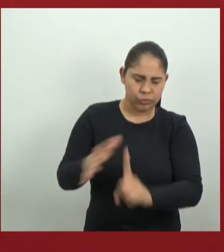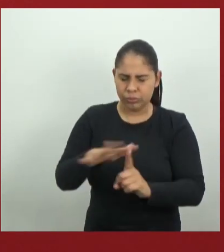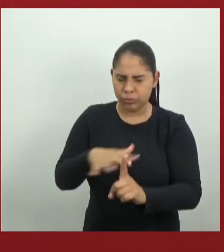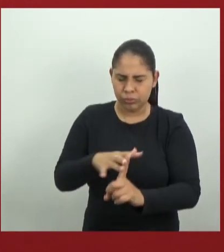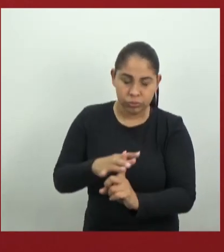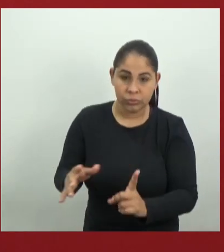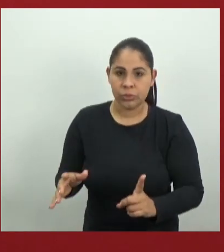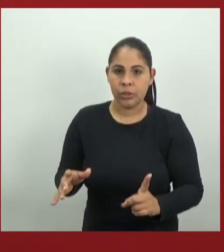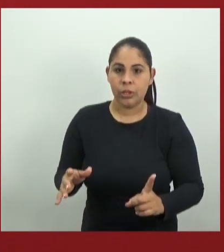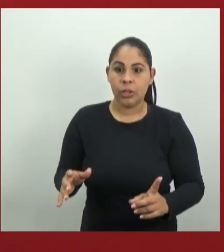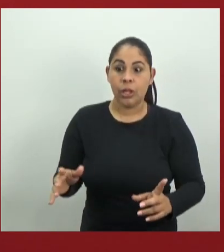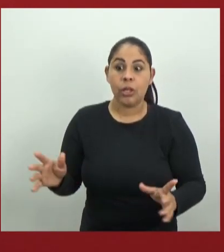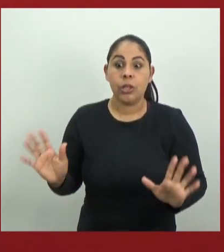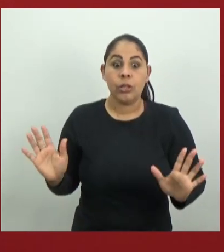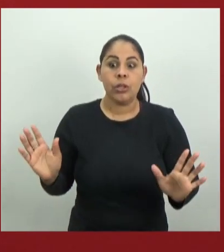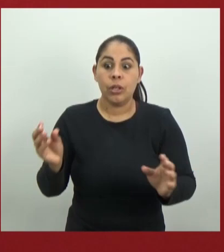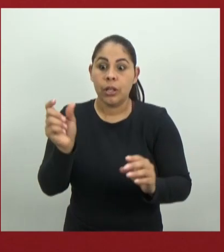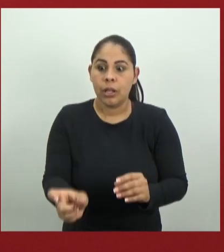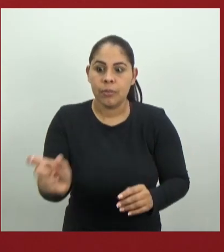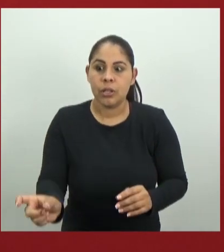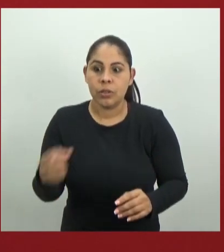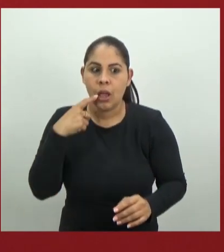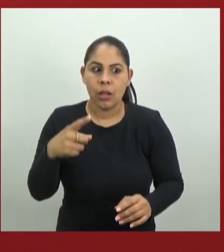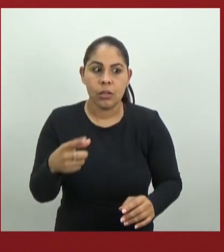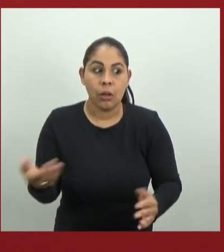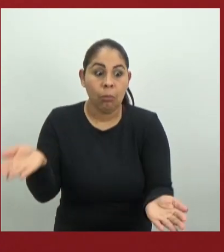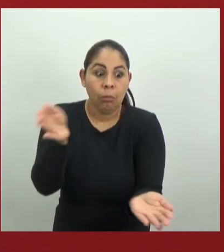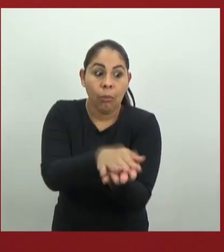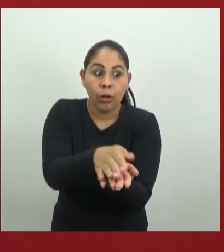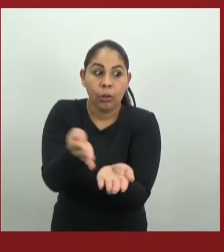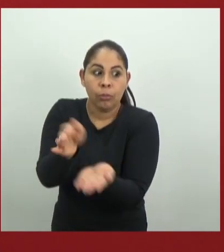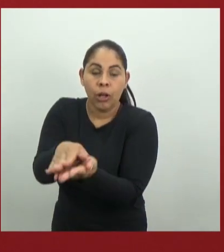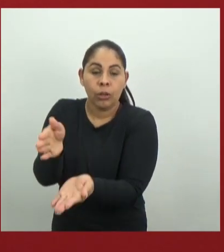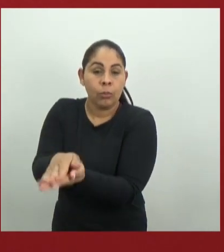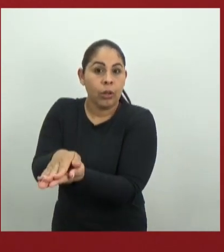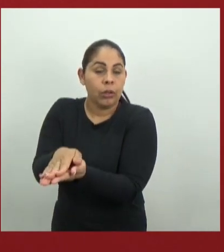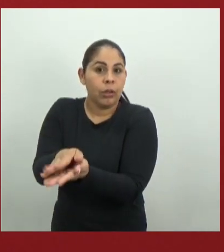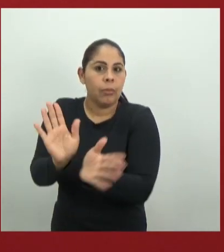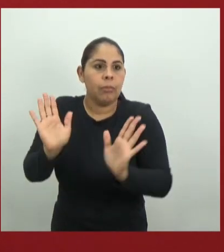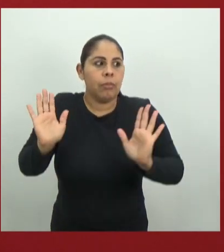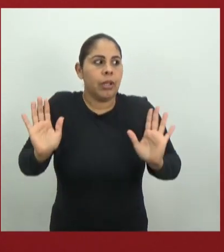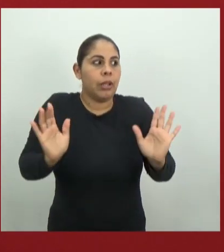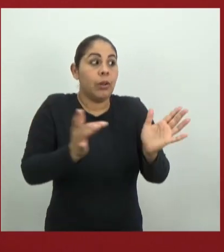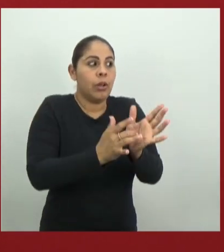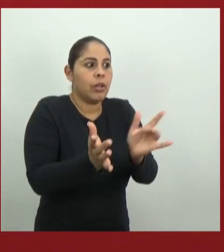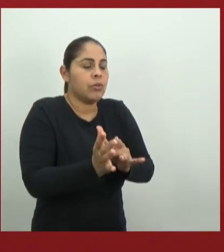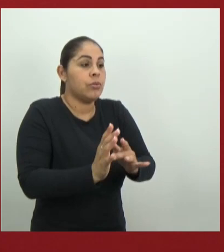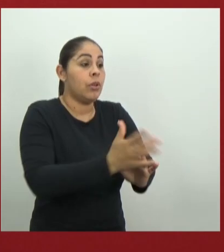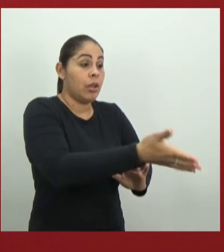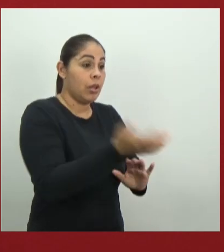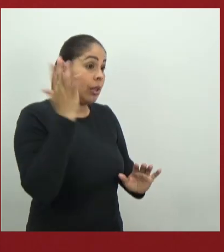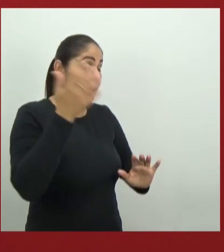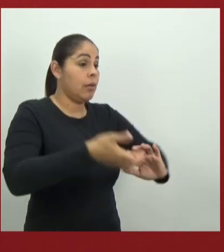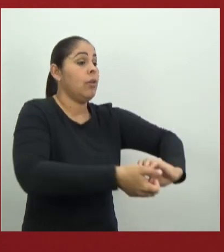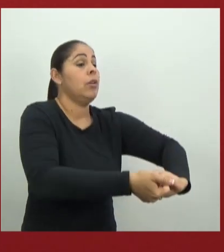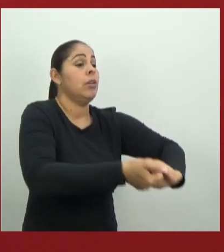de modo que muchos decían, está muerto. Pero Jesús tomándole de la mano le enderezó y se levantó. Y cuando él